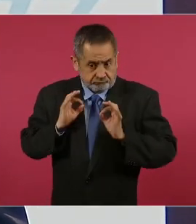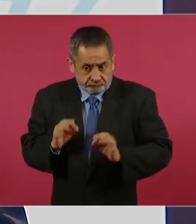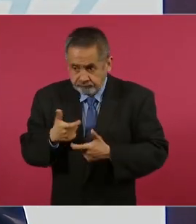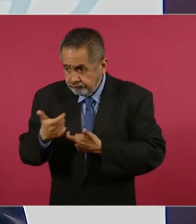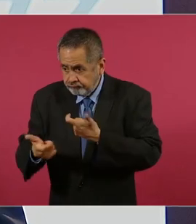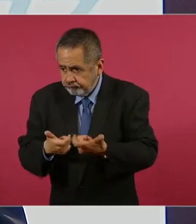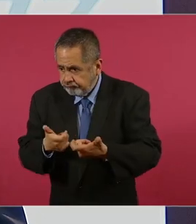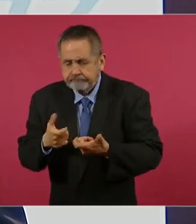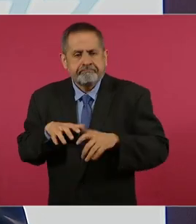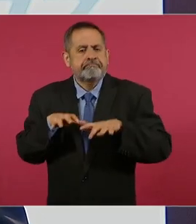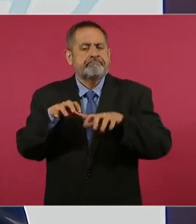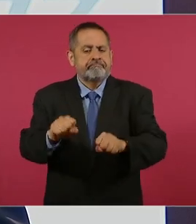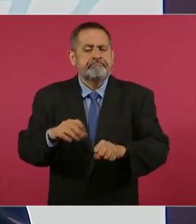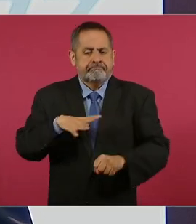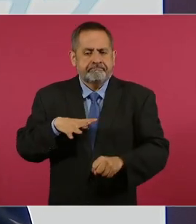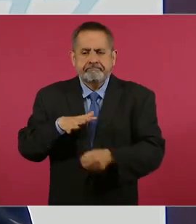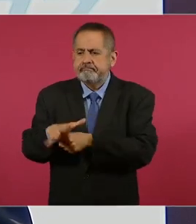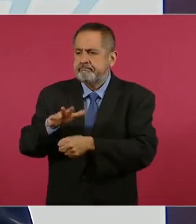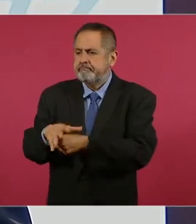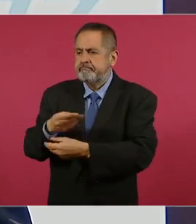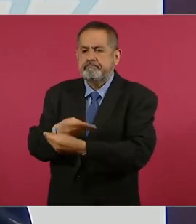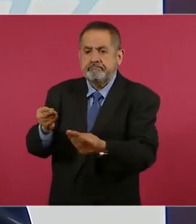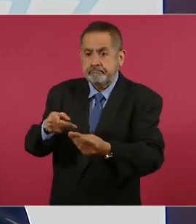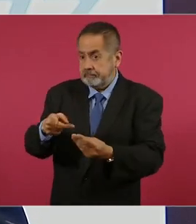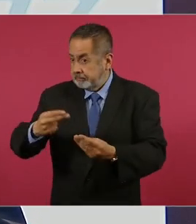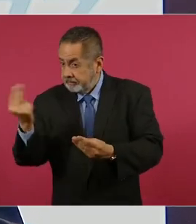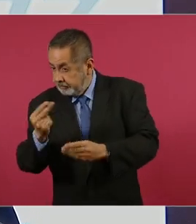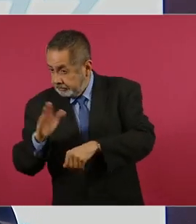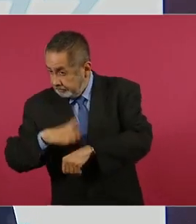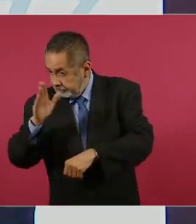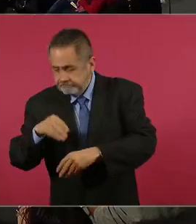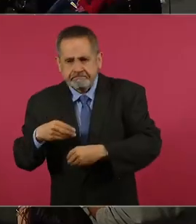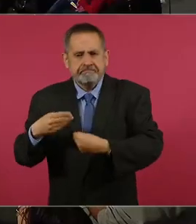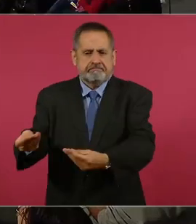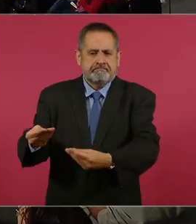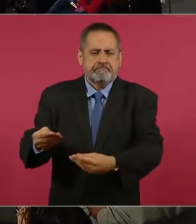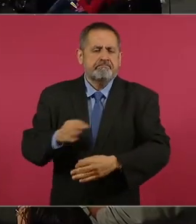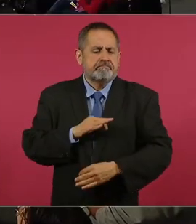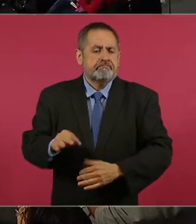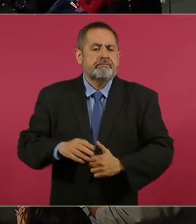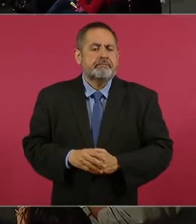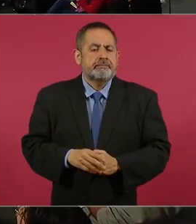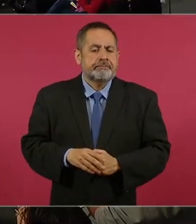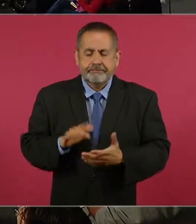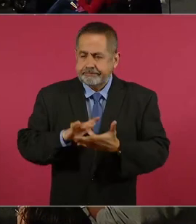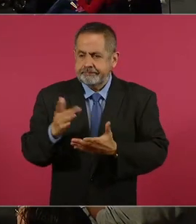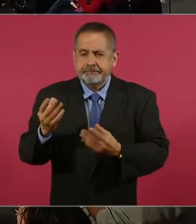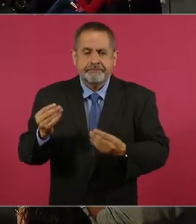para todas y todos, pero principalmente para quien más lo necesita. Muchas gracias.